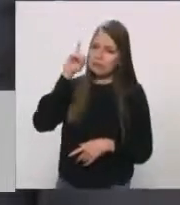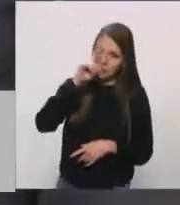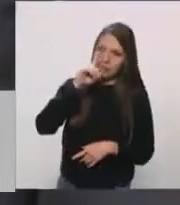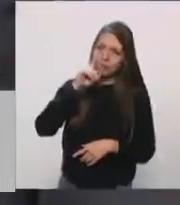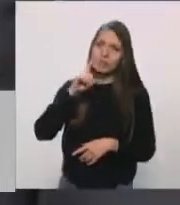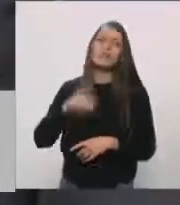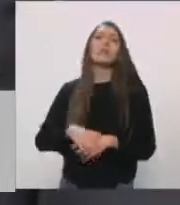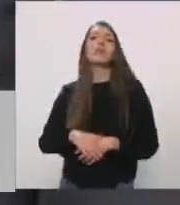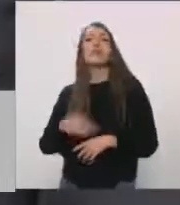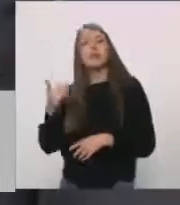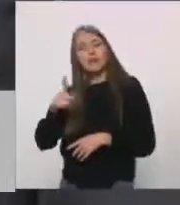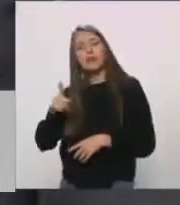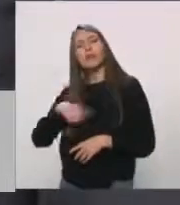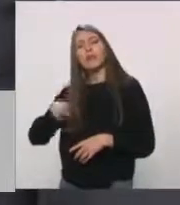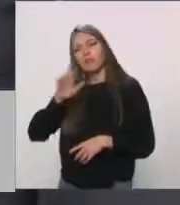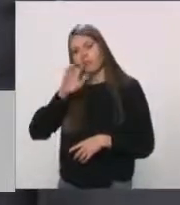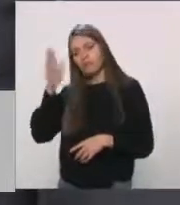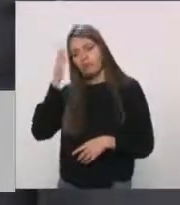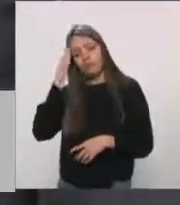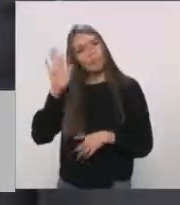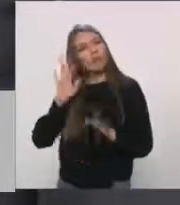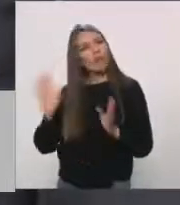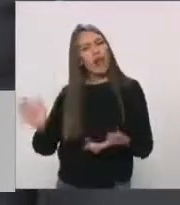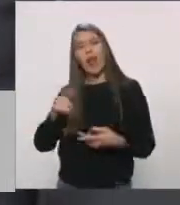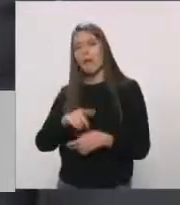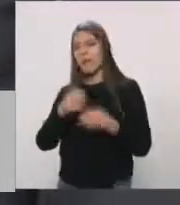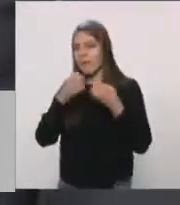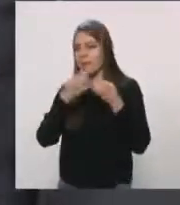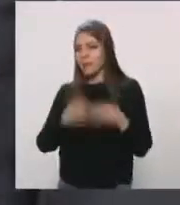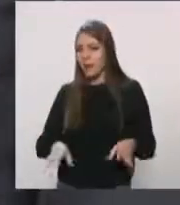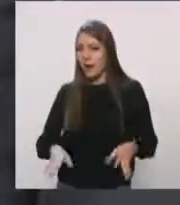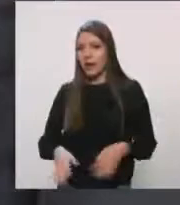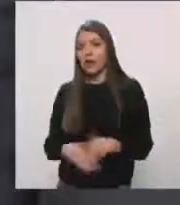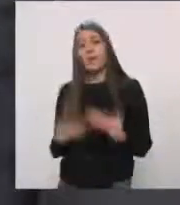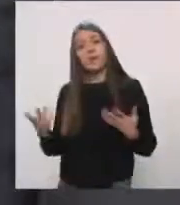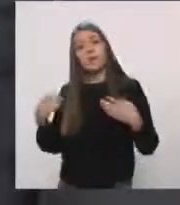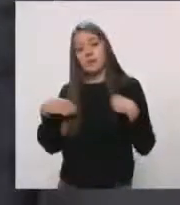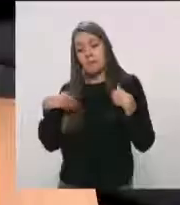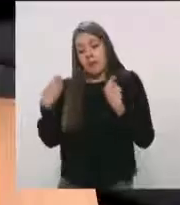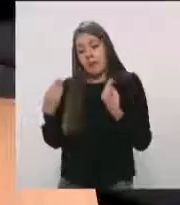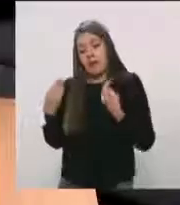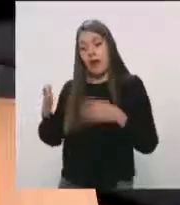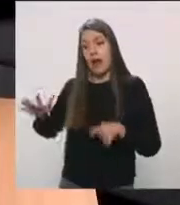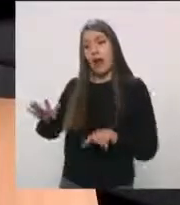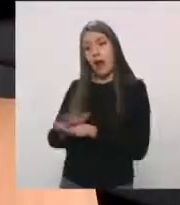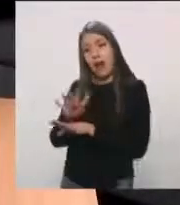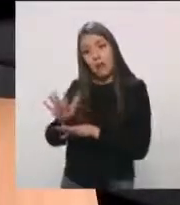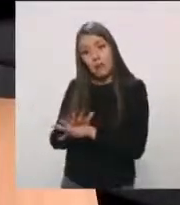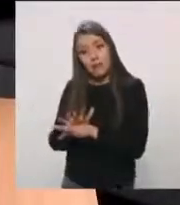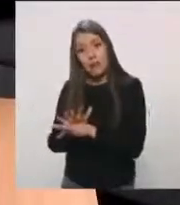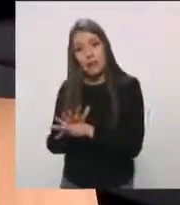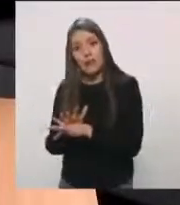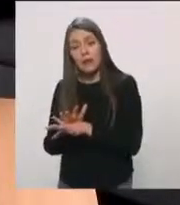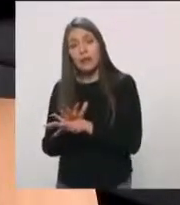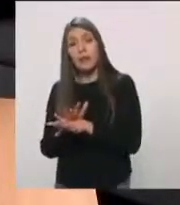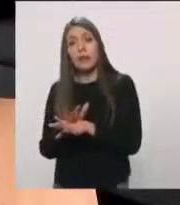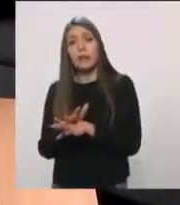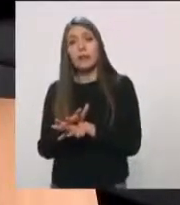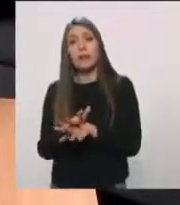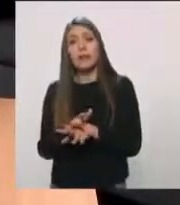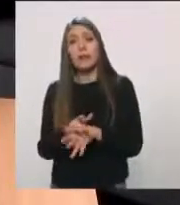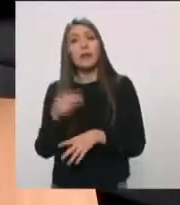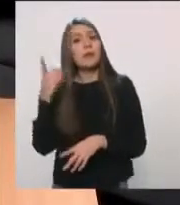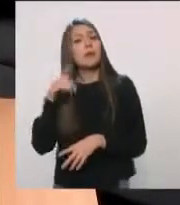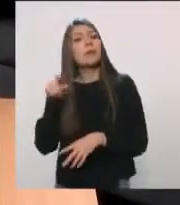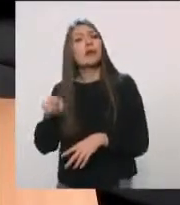perdido, aceptamos que duele, que la vida cambia, pero esto de decir la vida